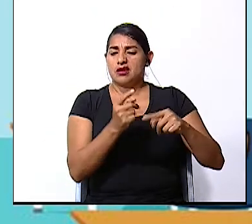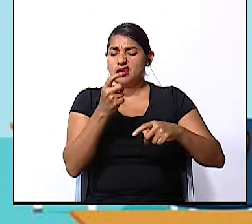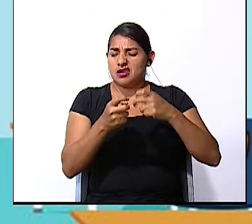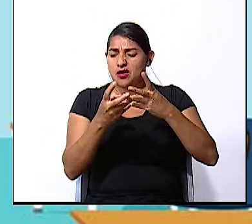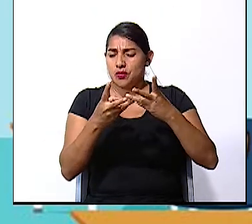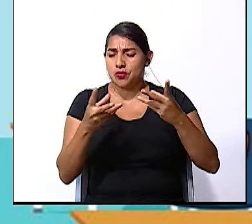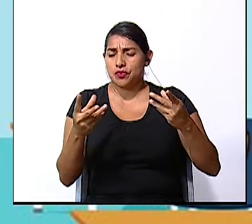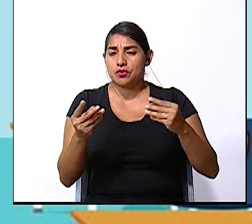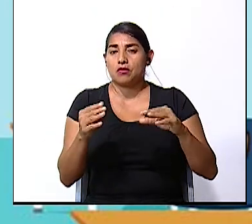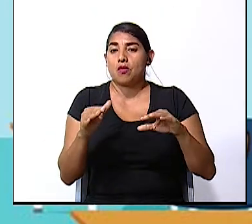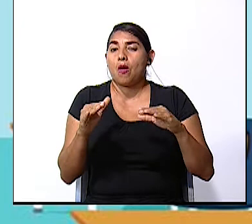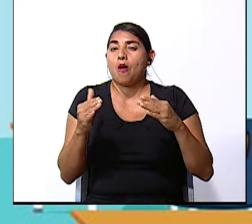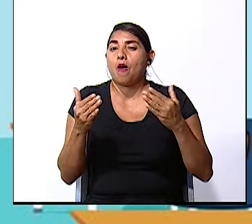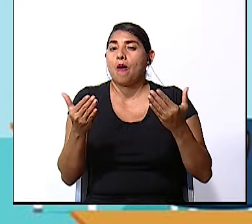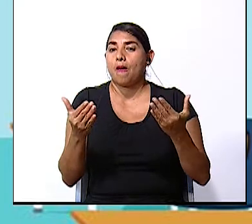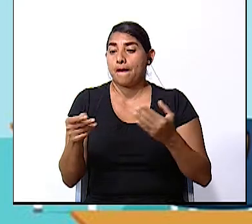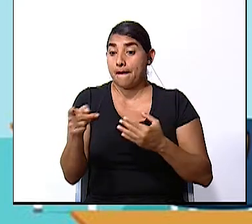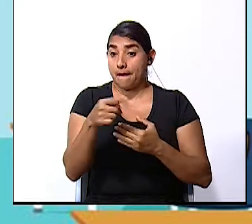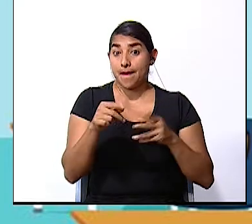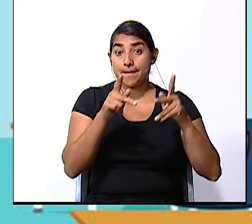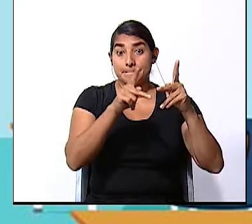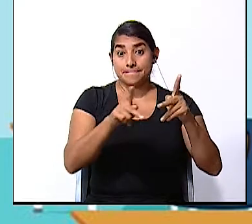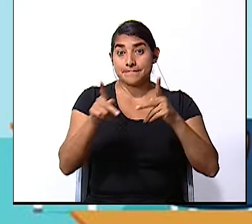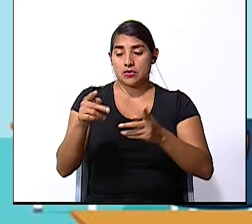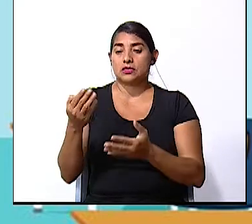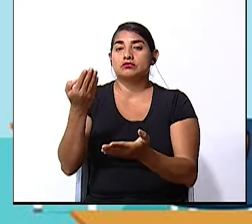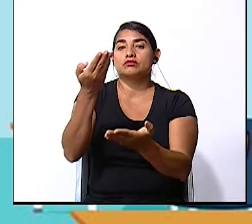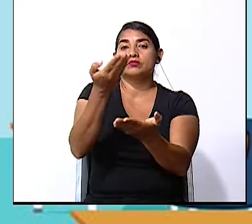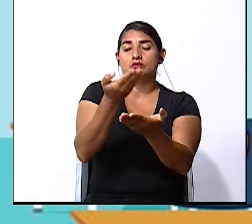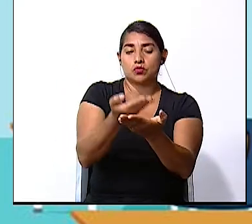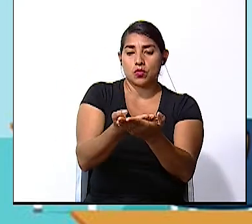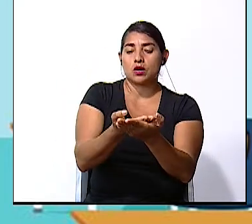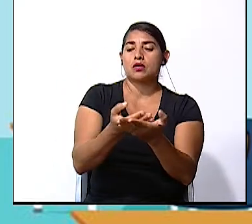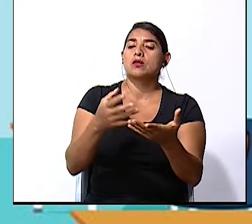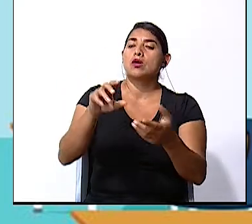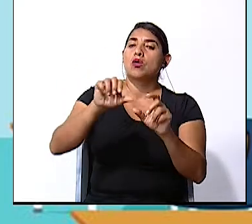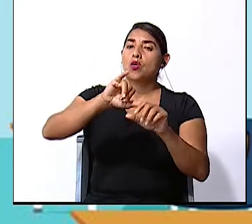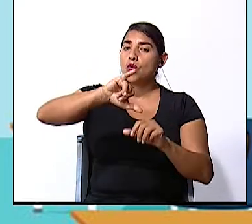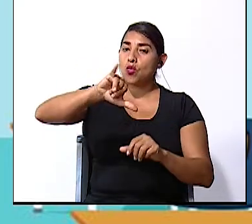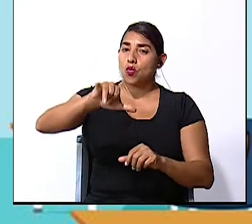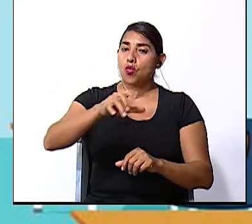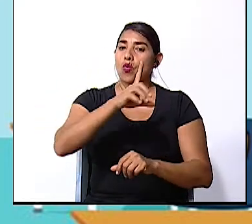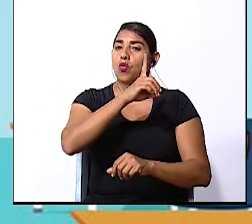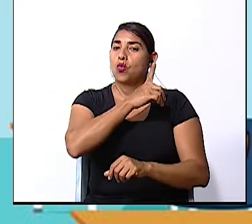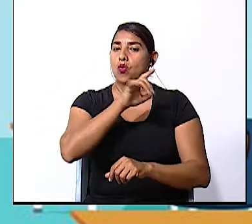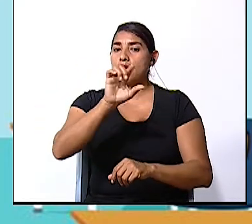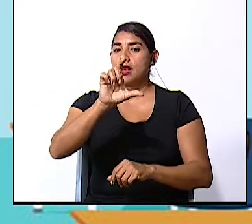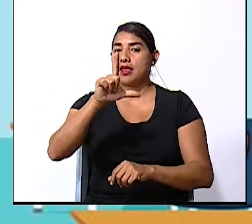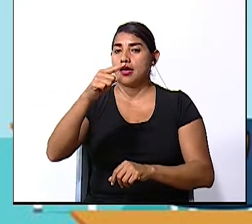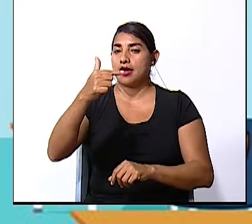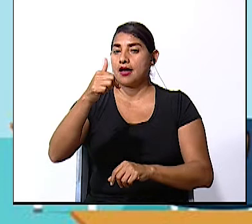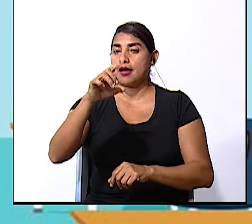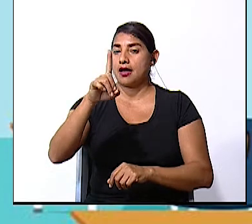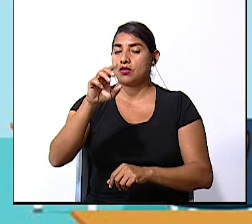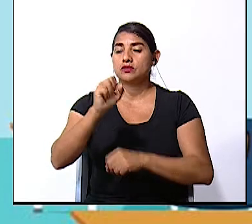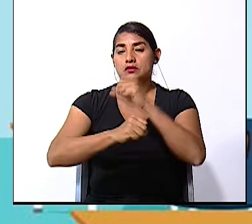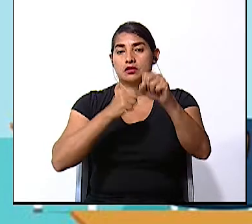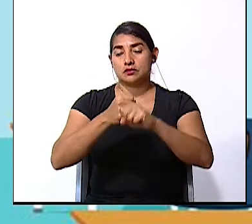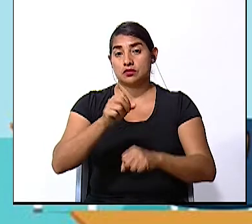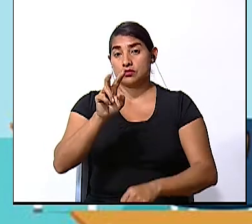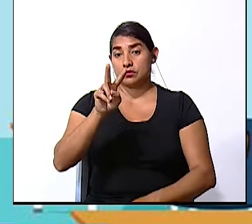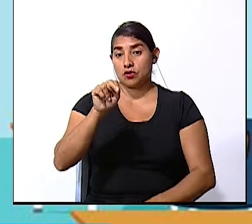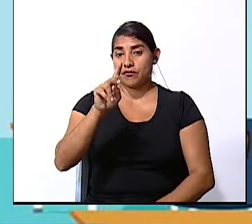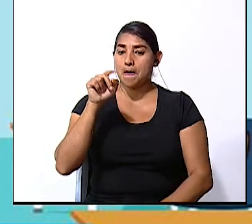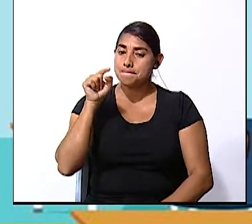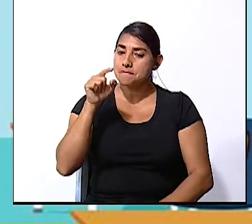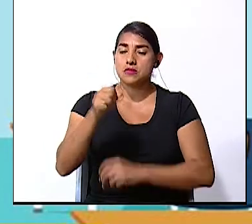solucionar cuando estas personas propusieron formar la Junta de Legados en noviembre de